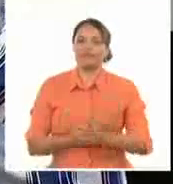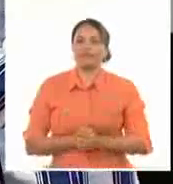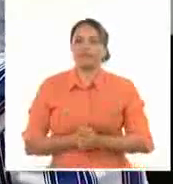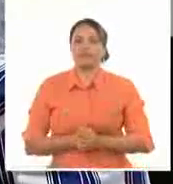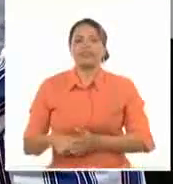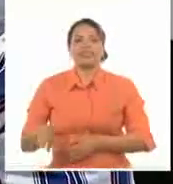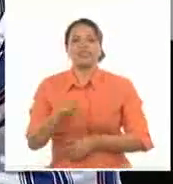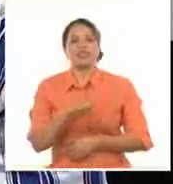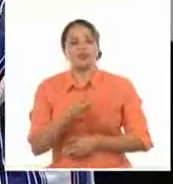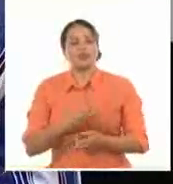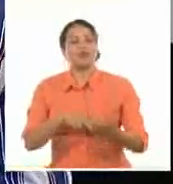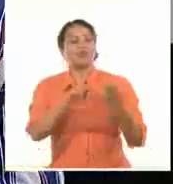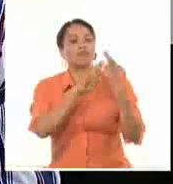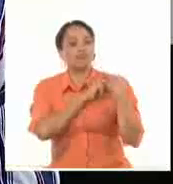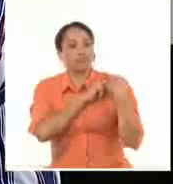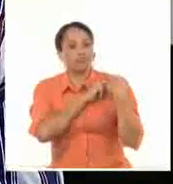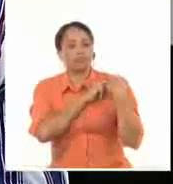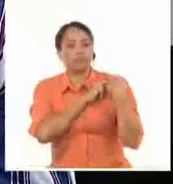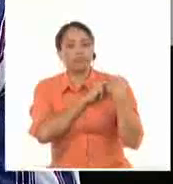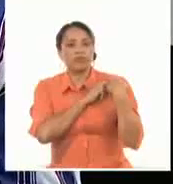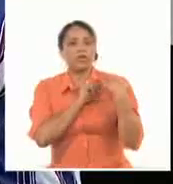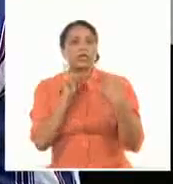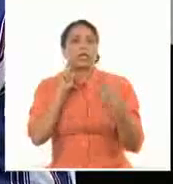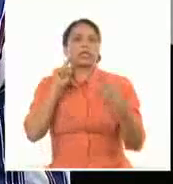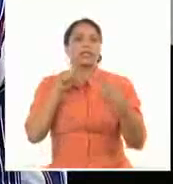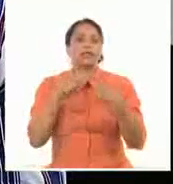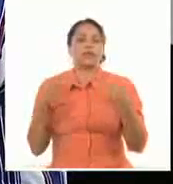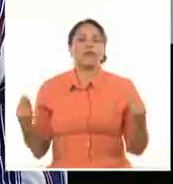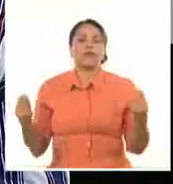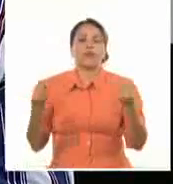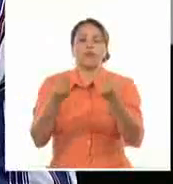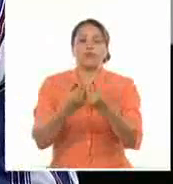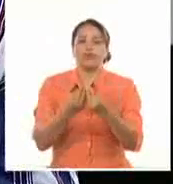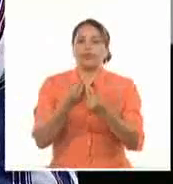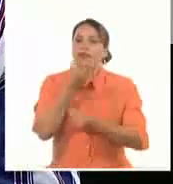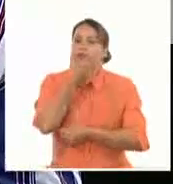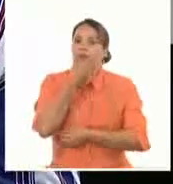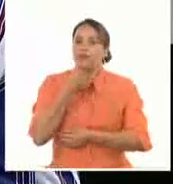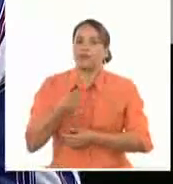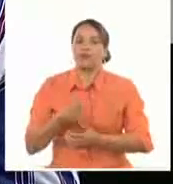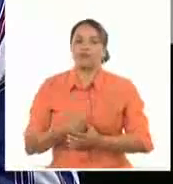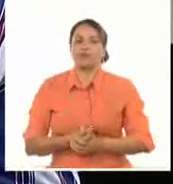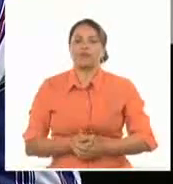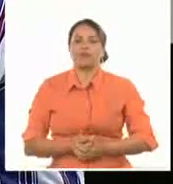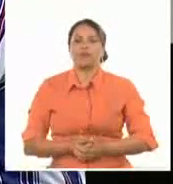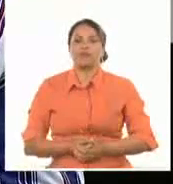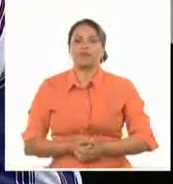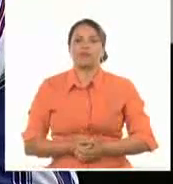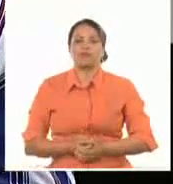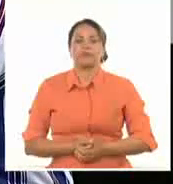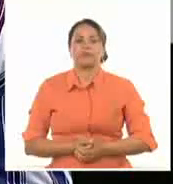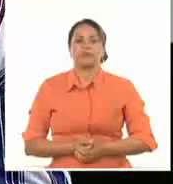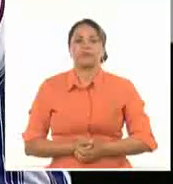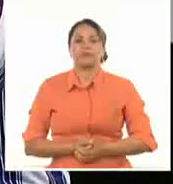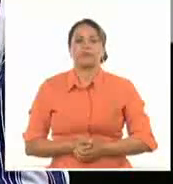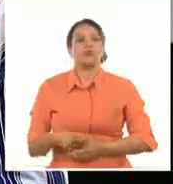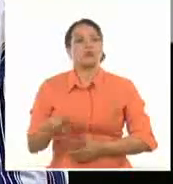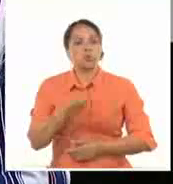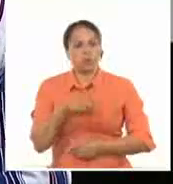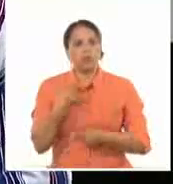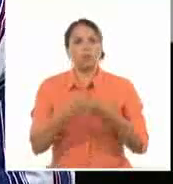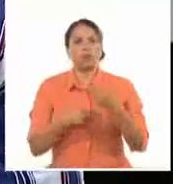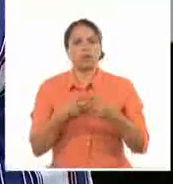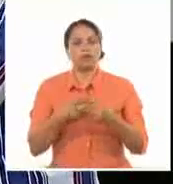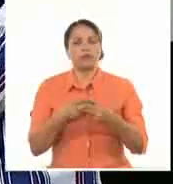la responsabilidad de unir y motivar a las nuevas generaciones. Y lo han hecho. Hoy